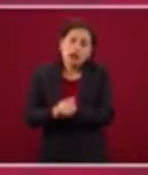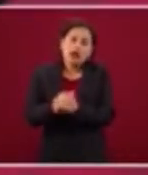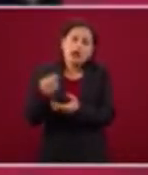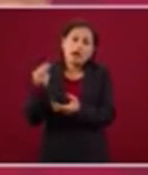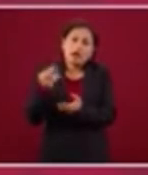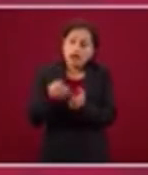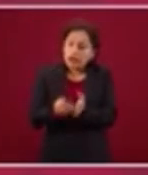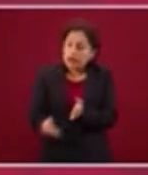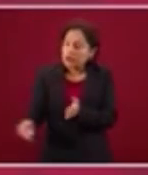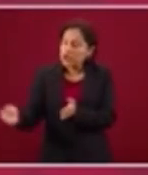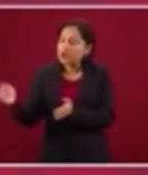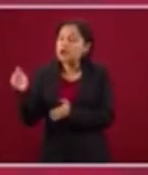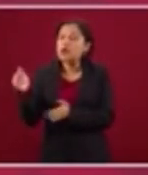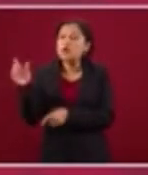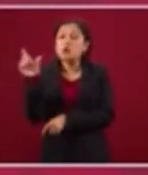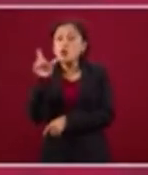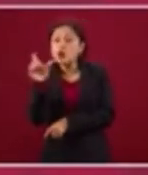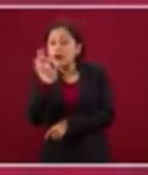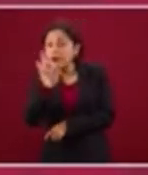la fecha